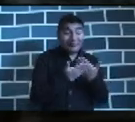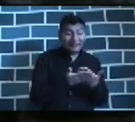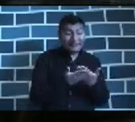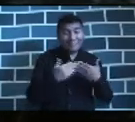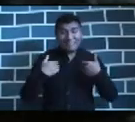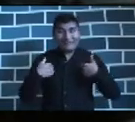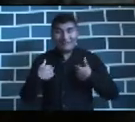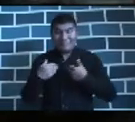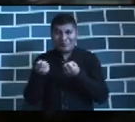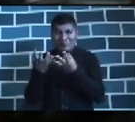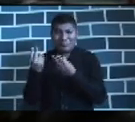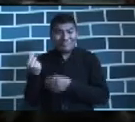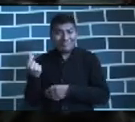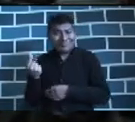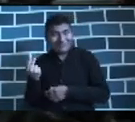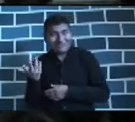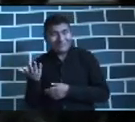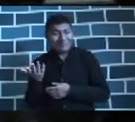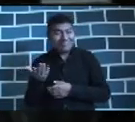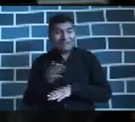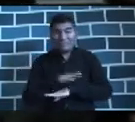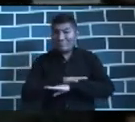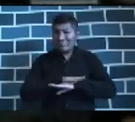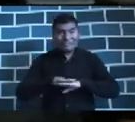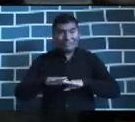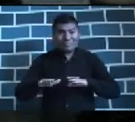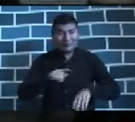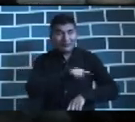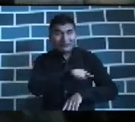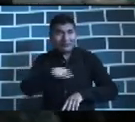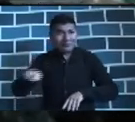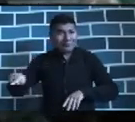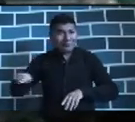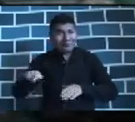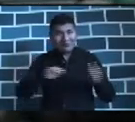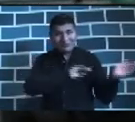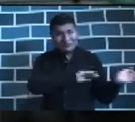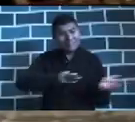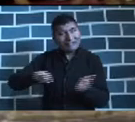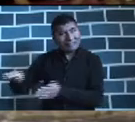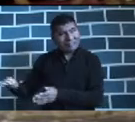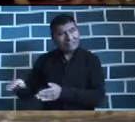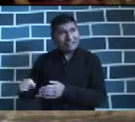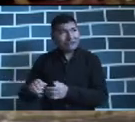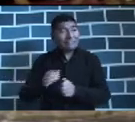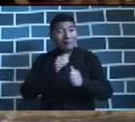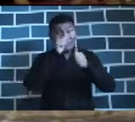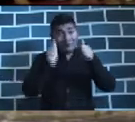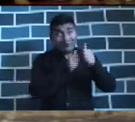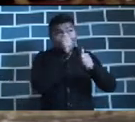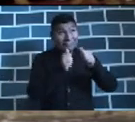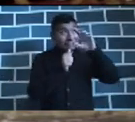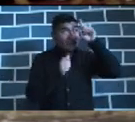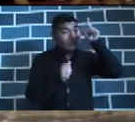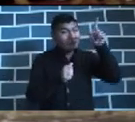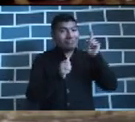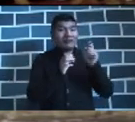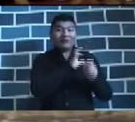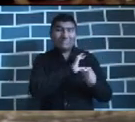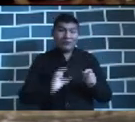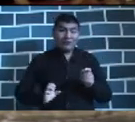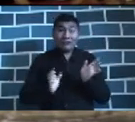para tener más dinero nada de eso puede ser motivo para seguir a cristo jesús